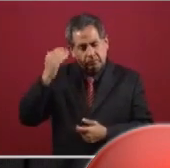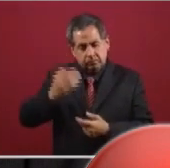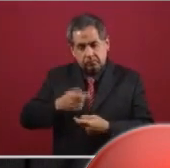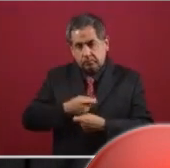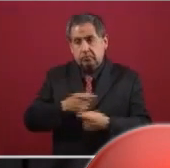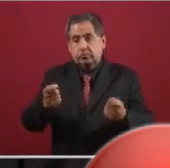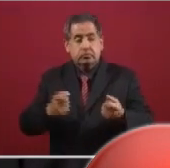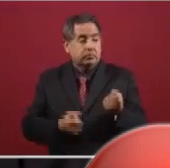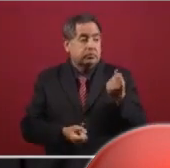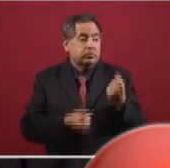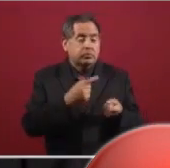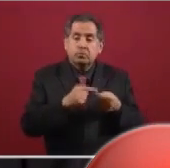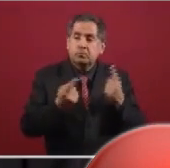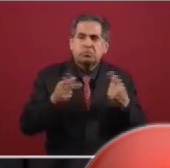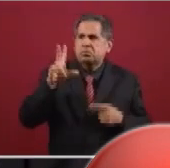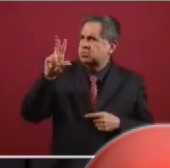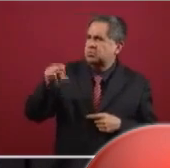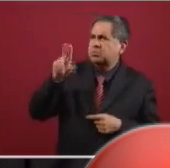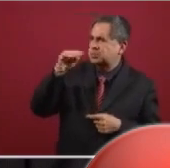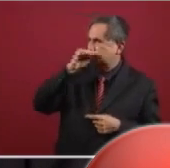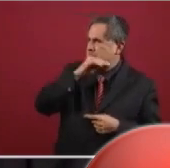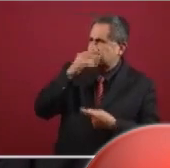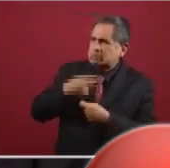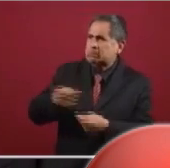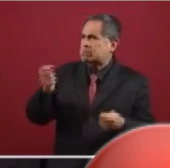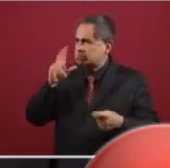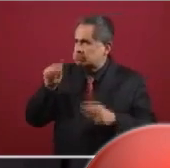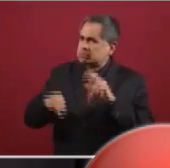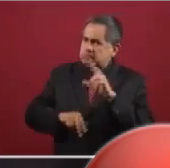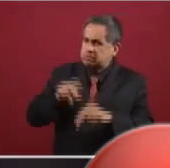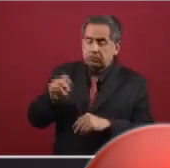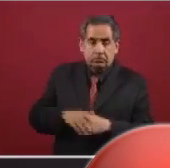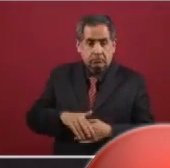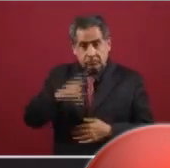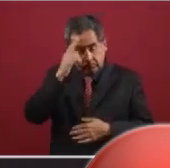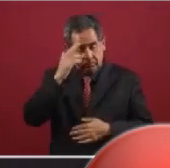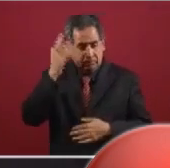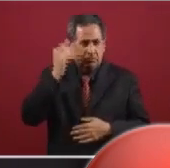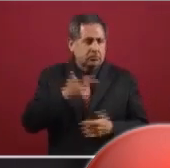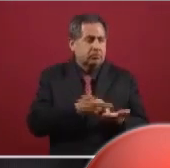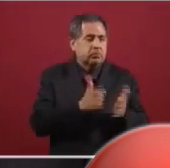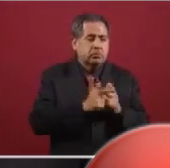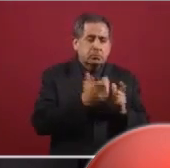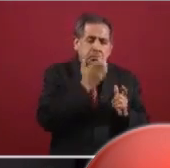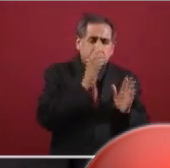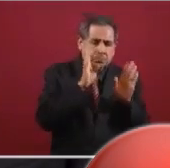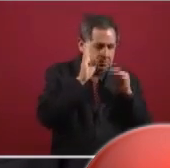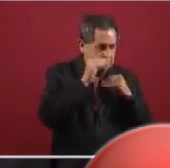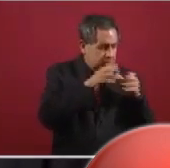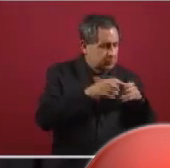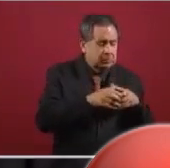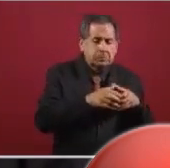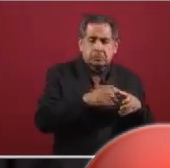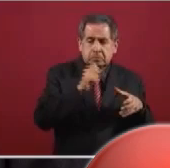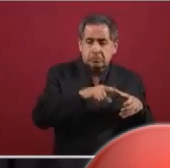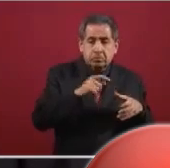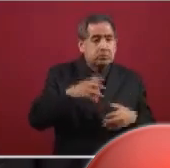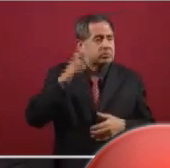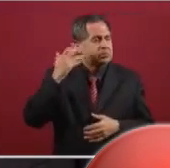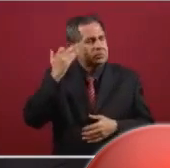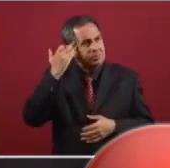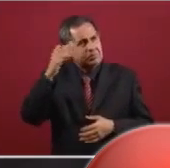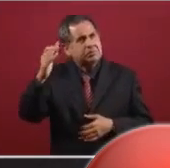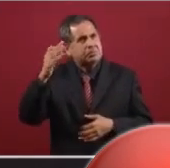hubo oposición en aquel entonces de los conservadores. Fue durante el